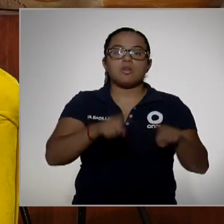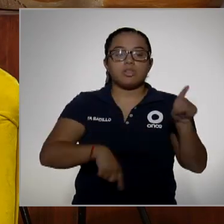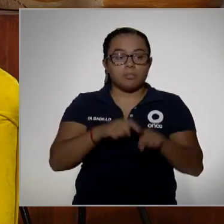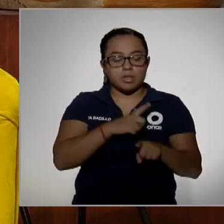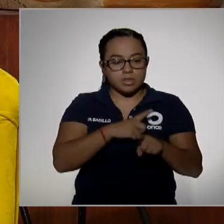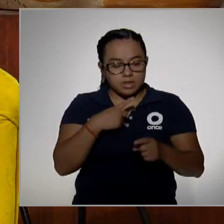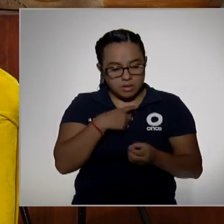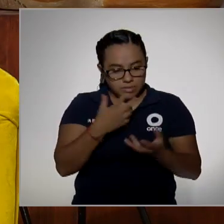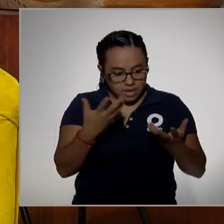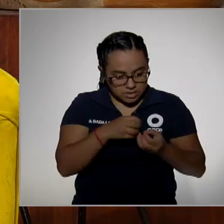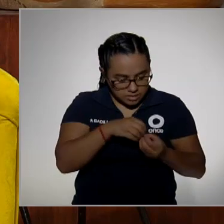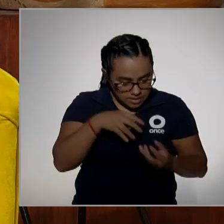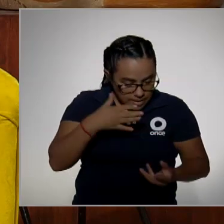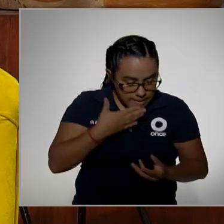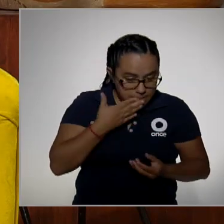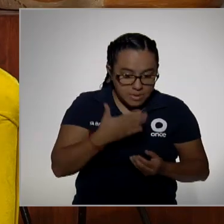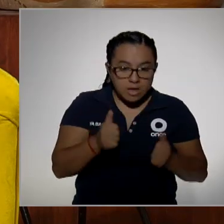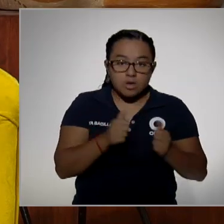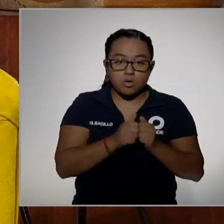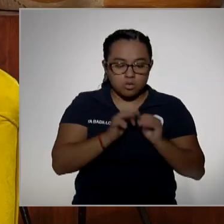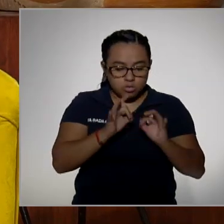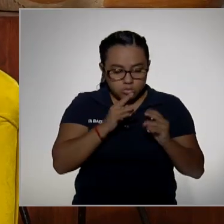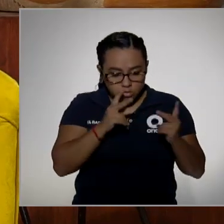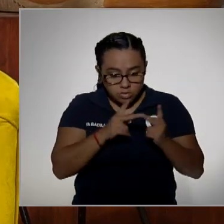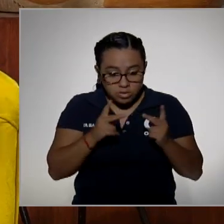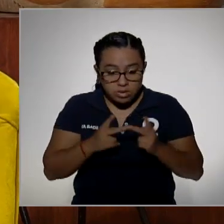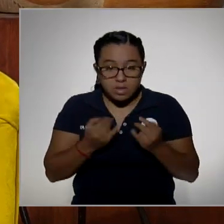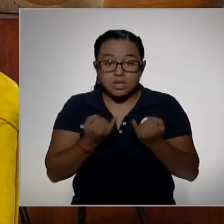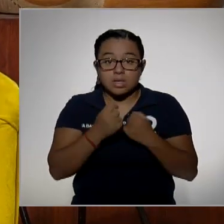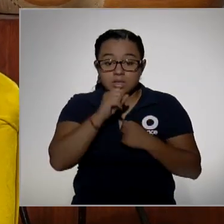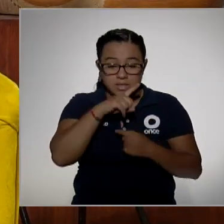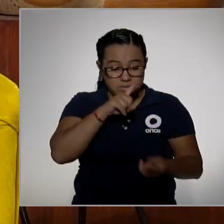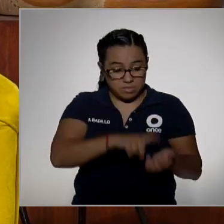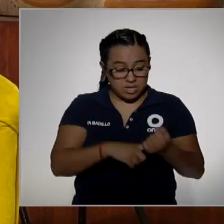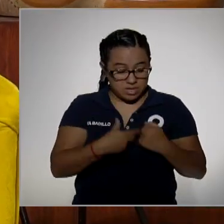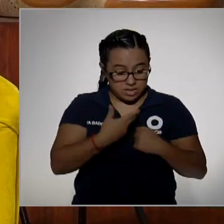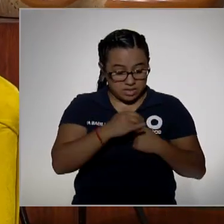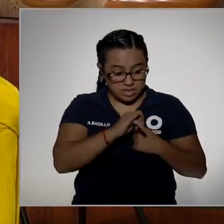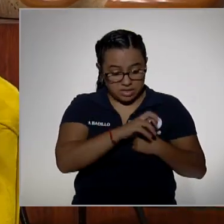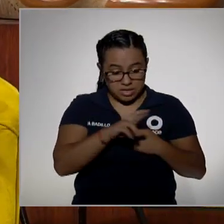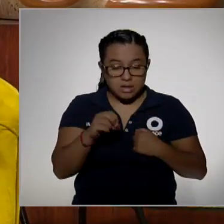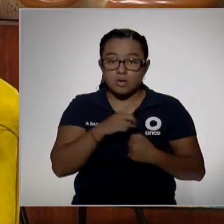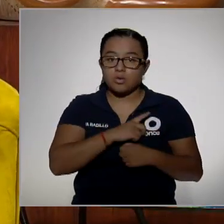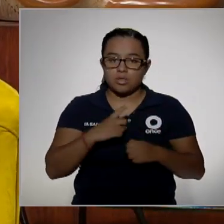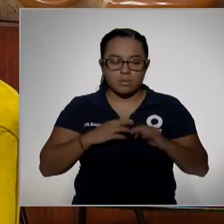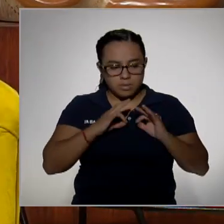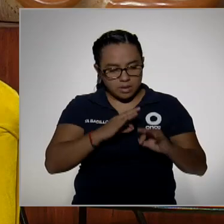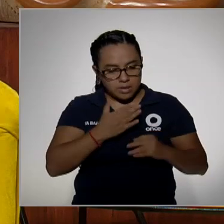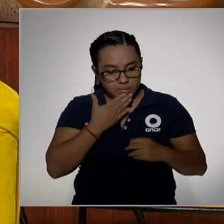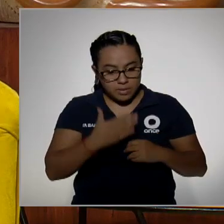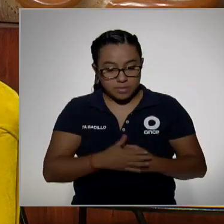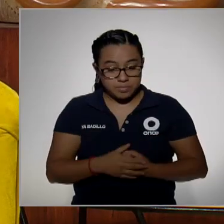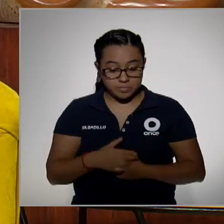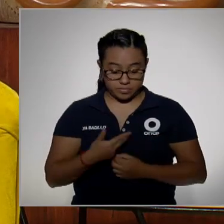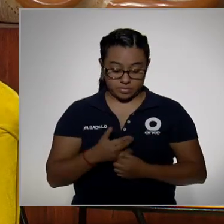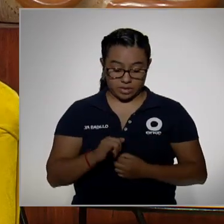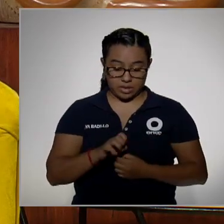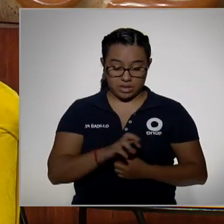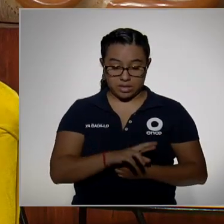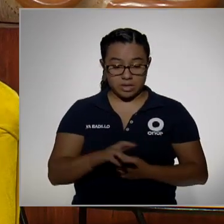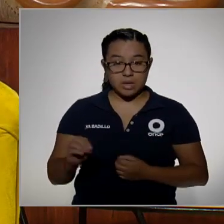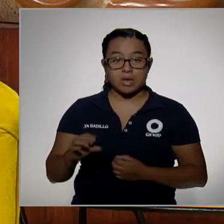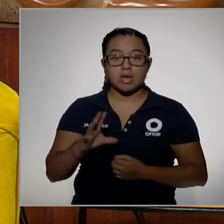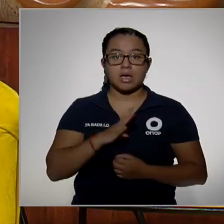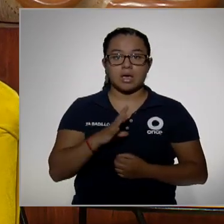la hemoglobina en cantidades adecuadas y que aparte el contenido de hierro sea adecuado hablamos de hierro por